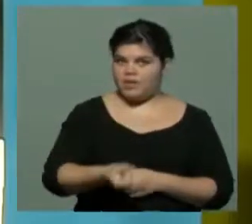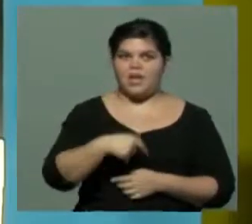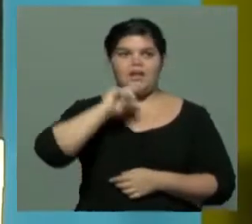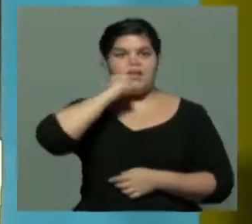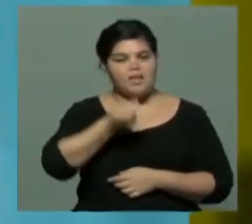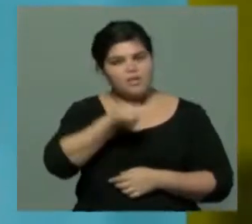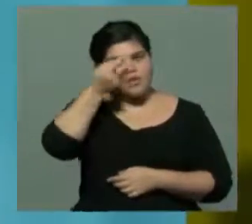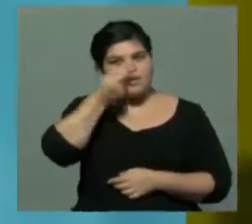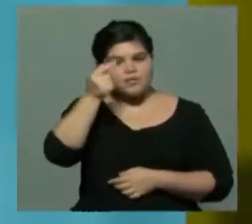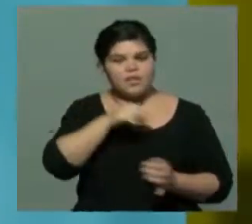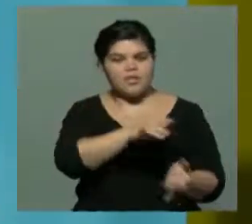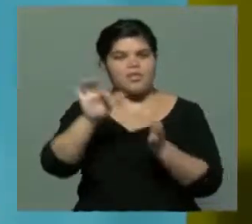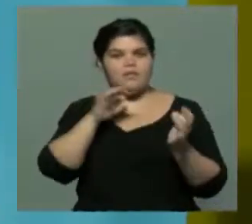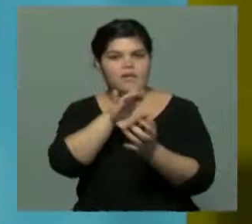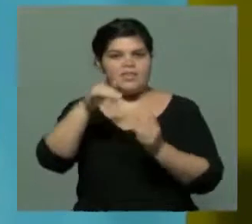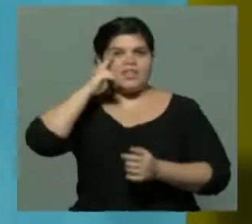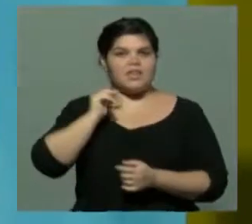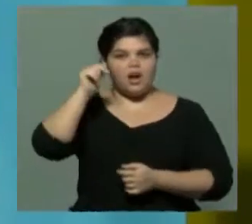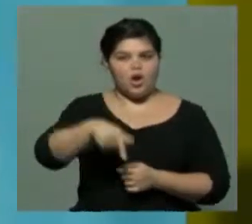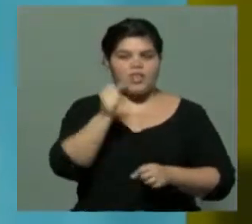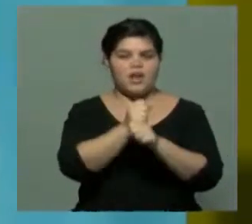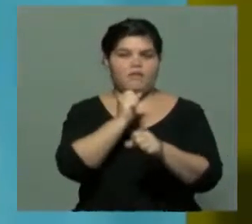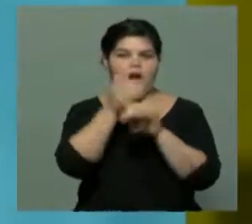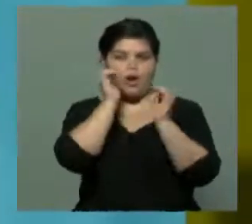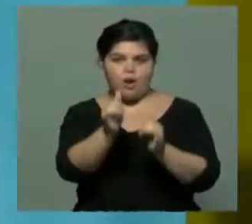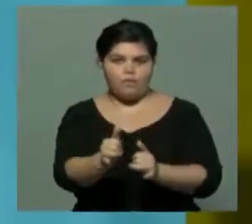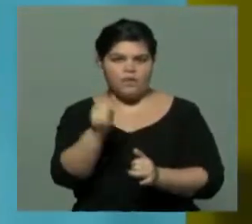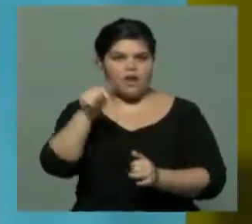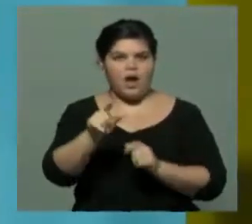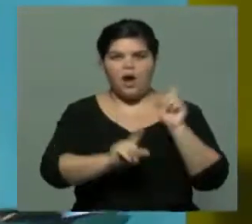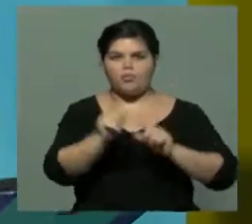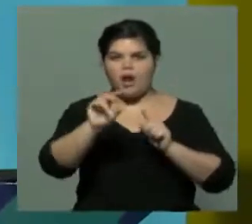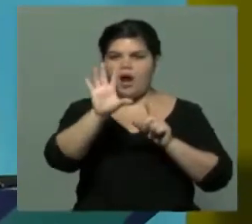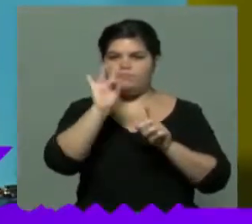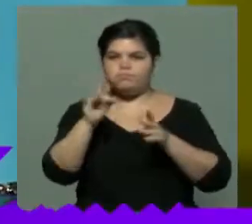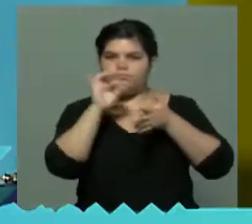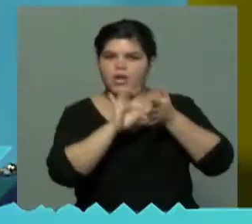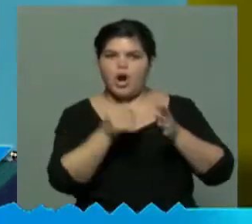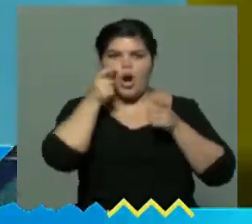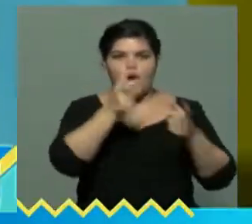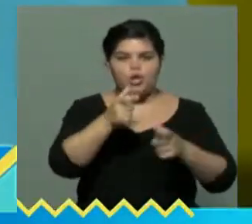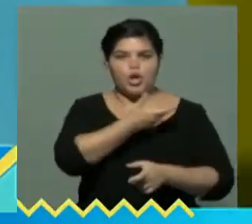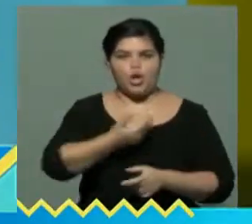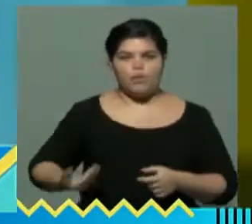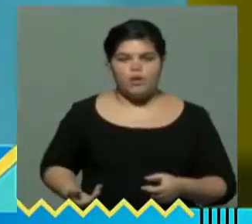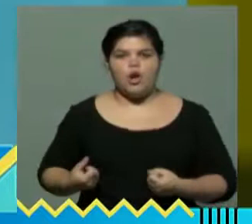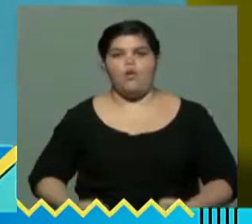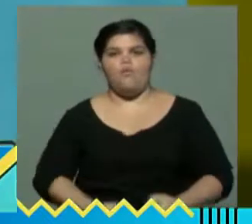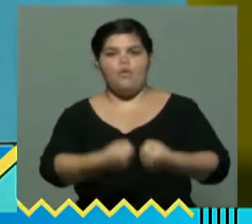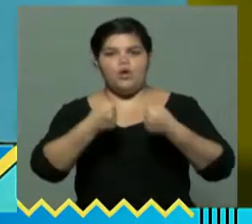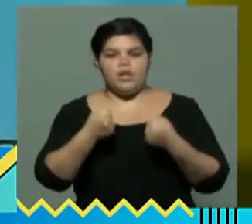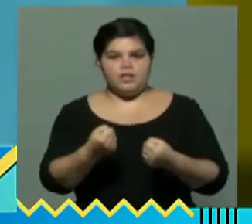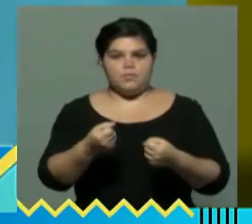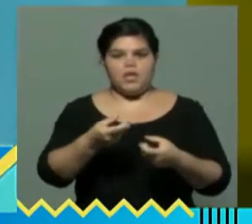que interesante el debate en lo que tiene que ver con empleo joven. Me quedo con algunas cosas que tienen que ver con control estatal, fortalecimiento de